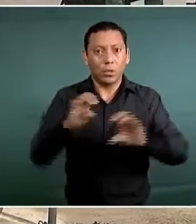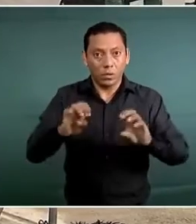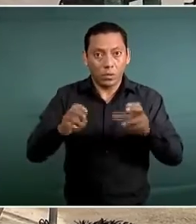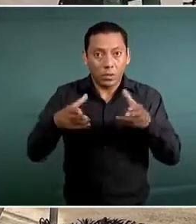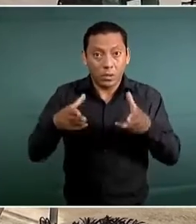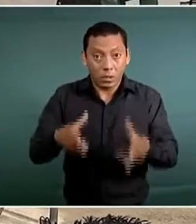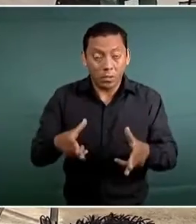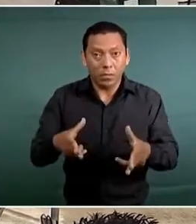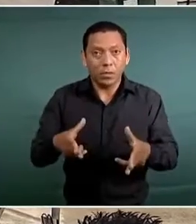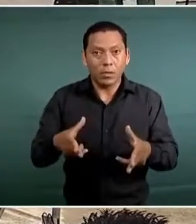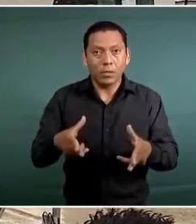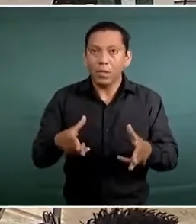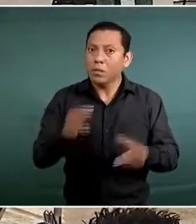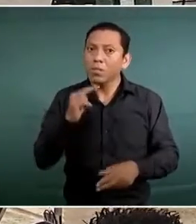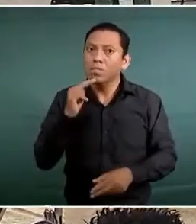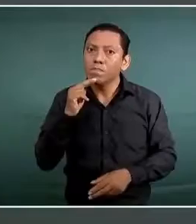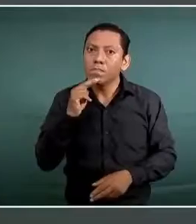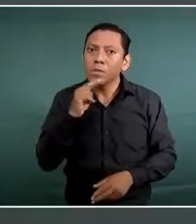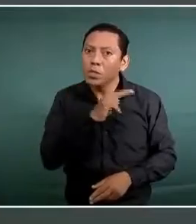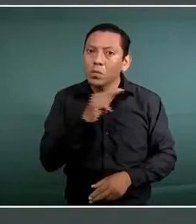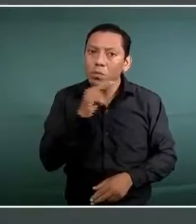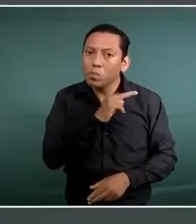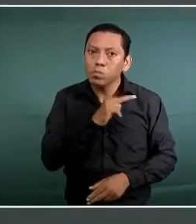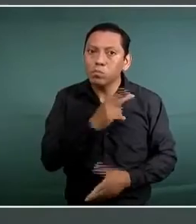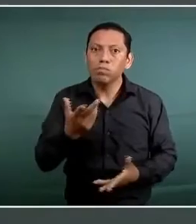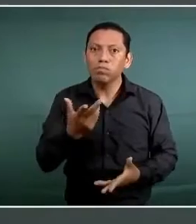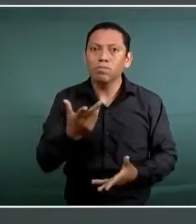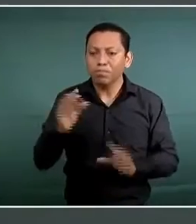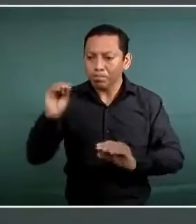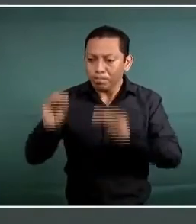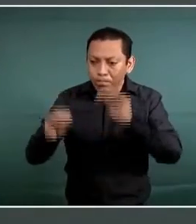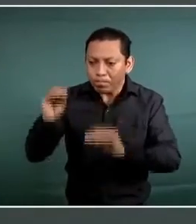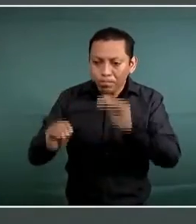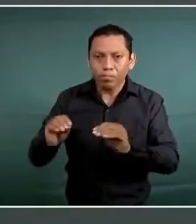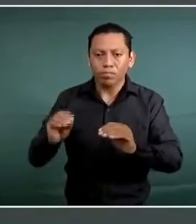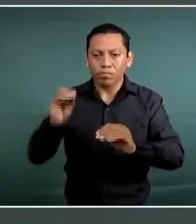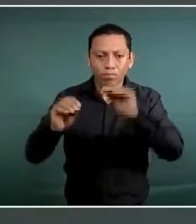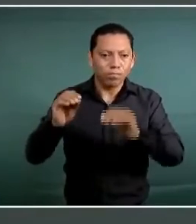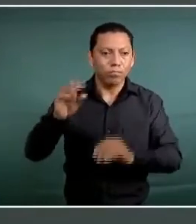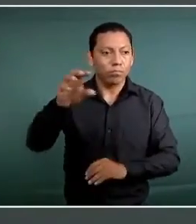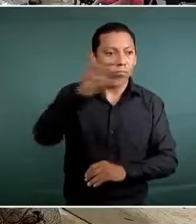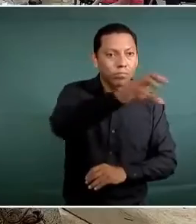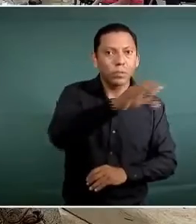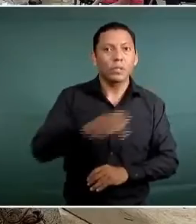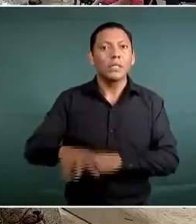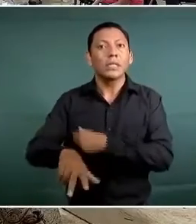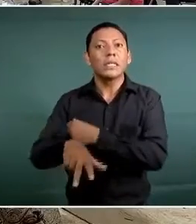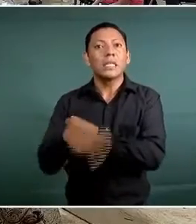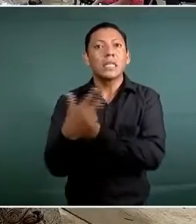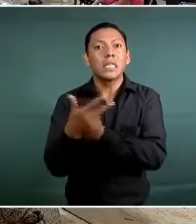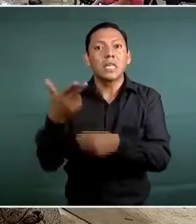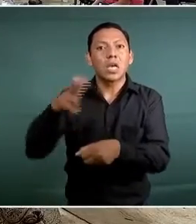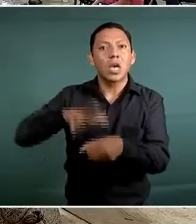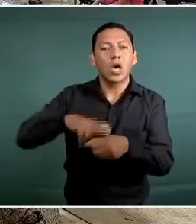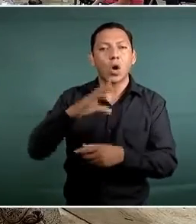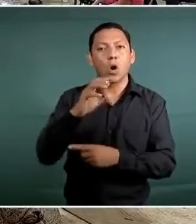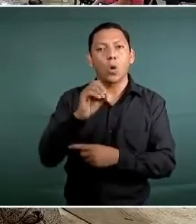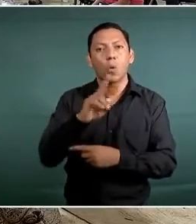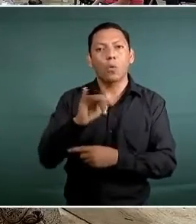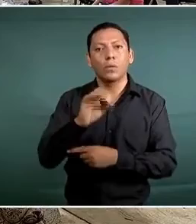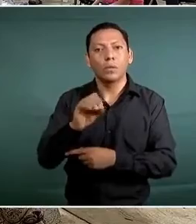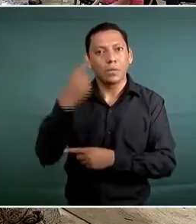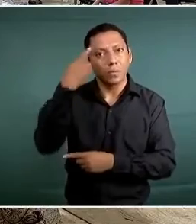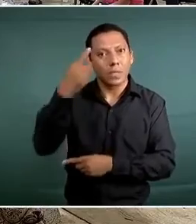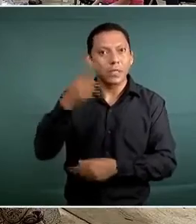inmediatamente adaptamos 13 clínicas COVID especializadas